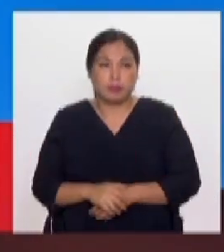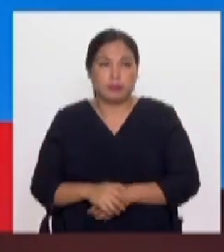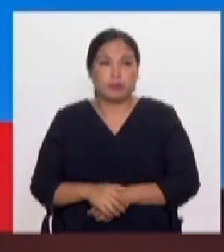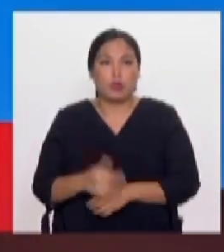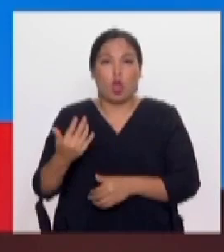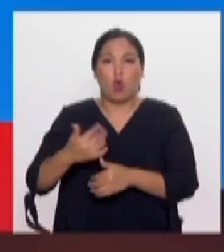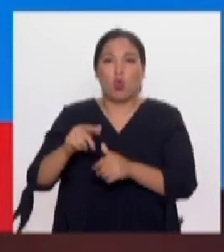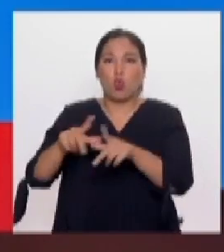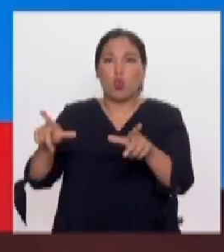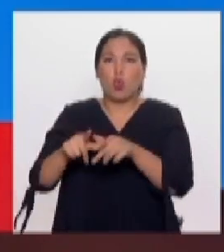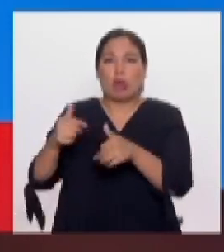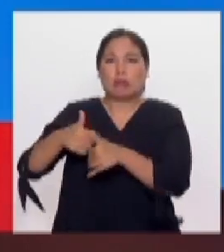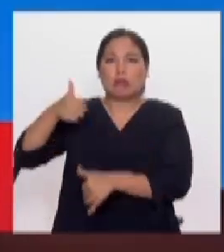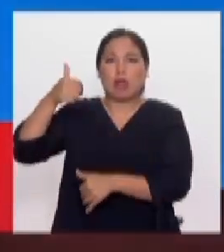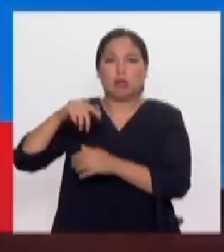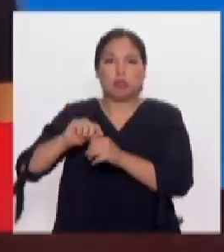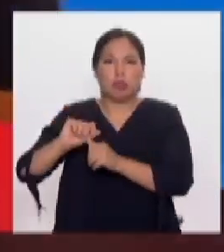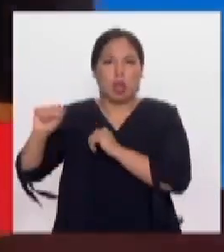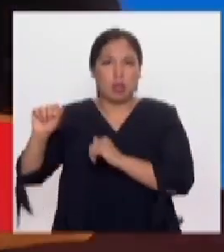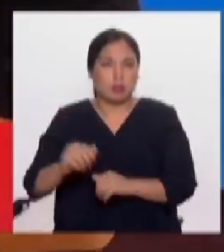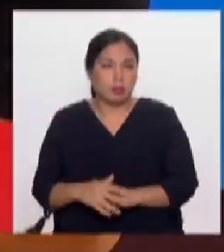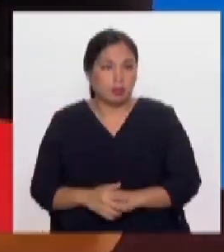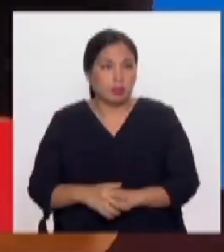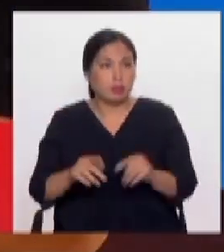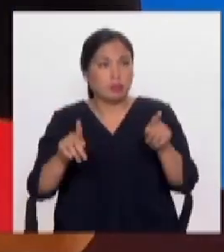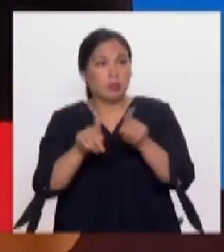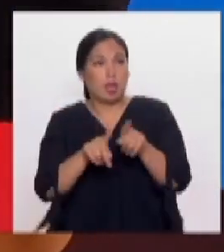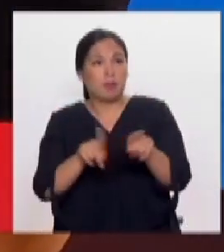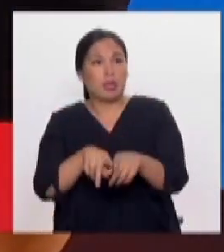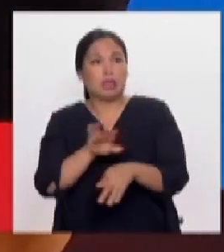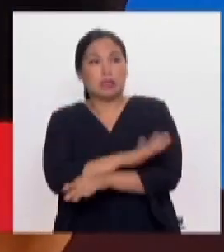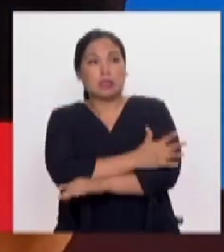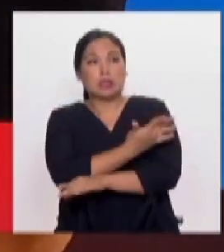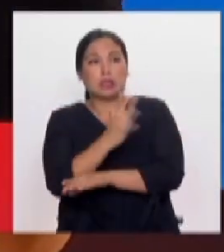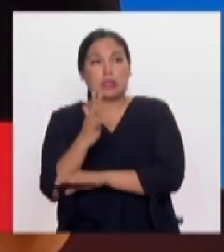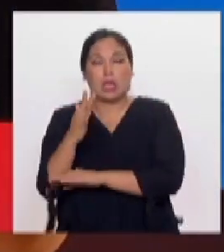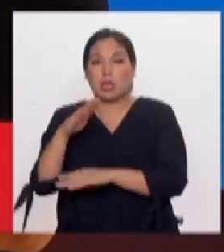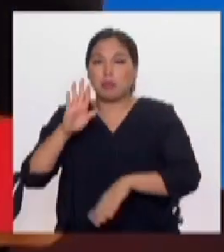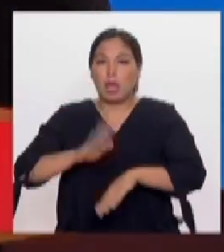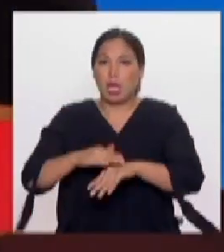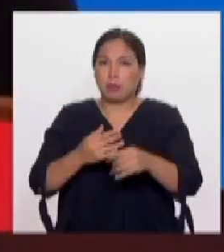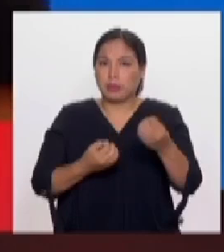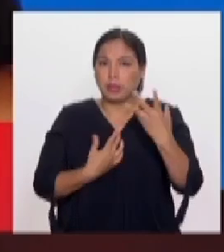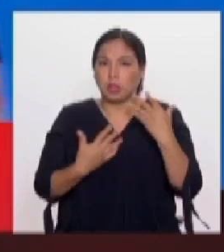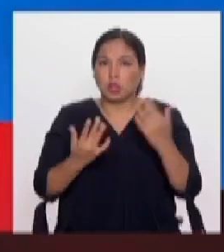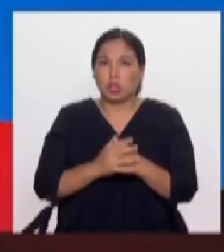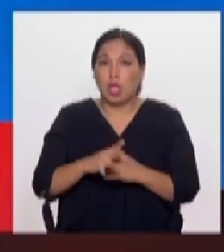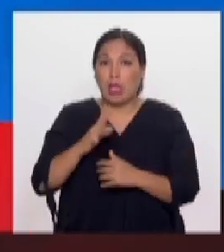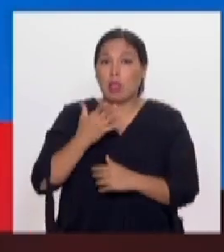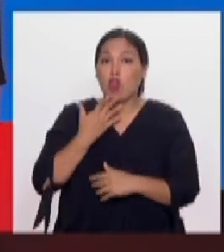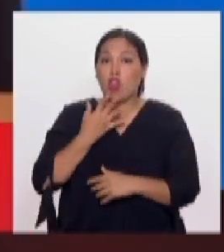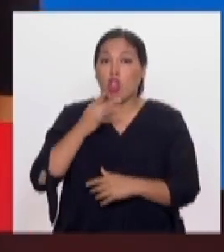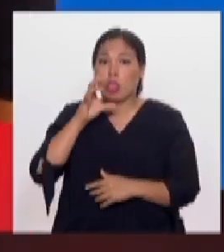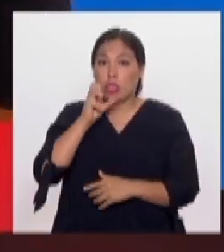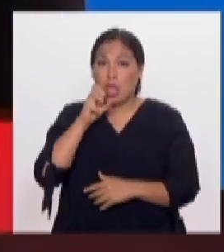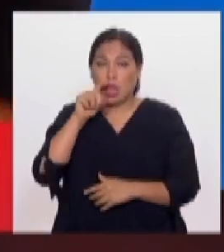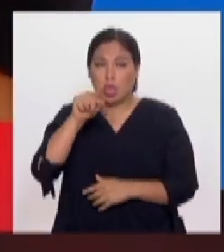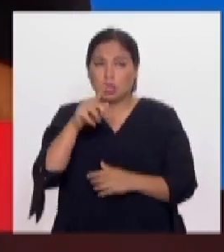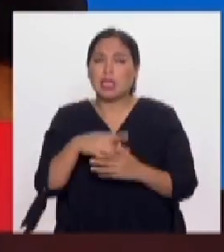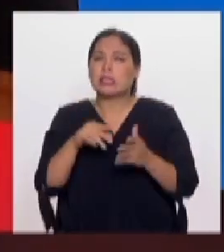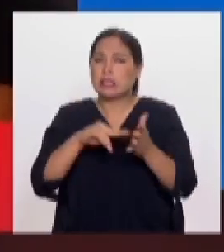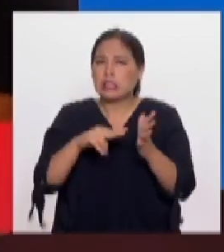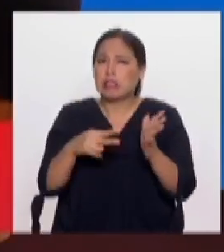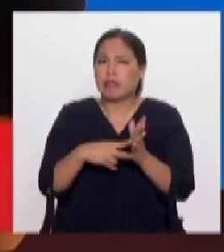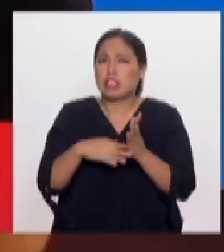sectores de la sierra centro y sur. Con respecto a la selva también tenemos nuestro aviso de nivel naranja, es un evento también de fuerte intensidad